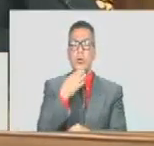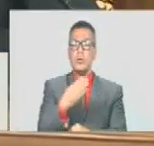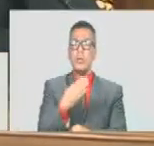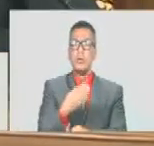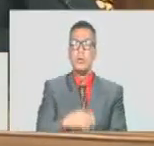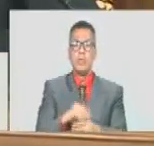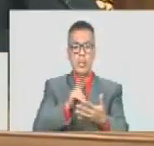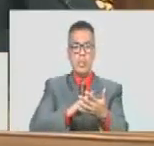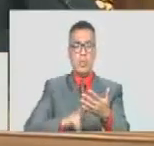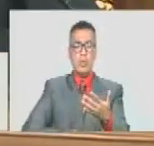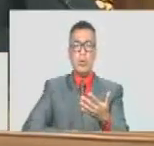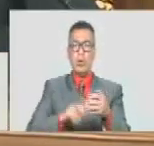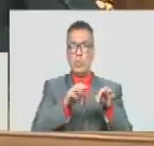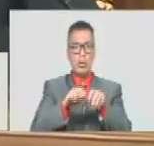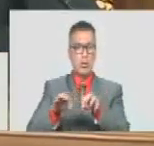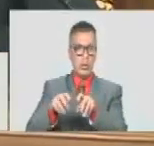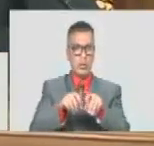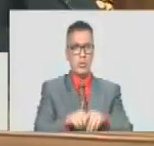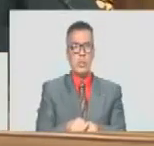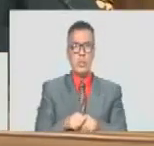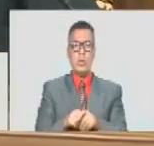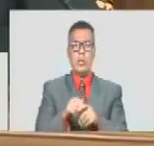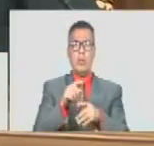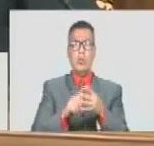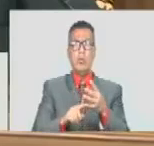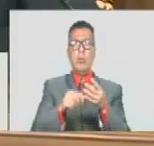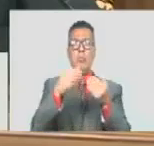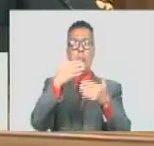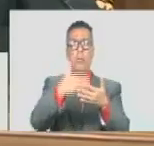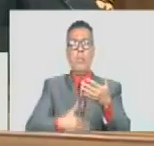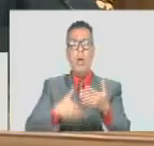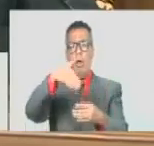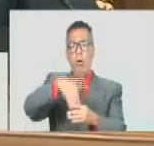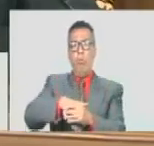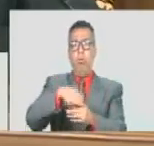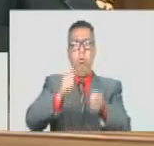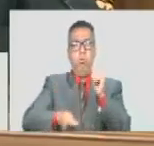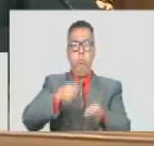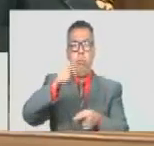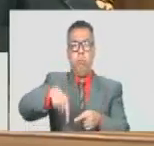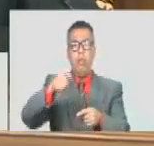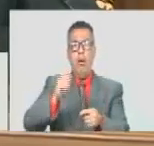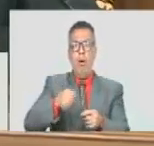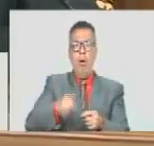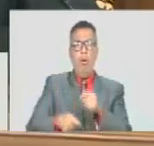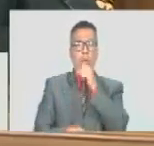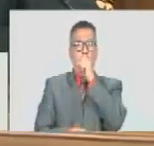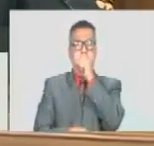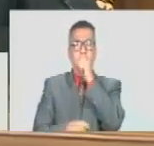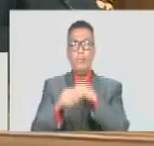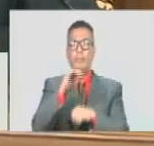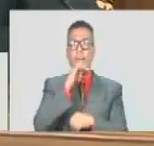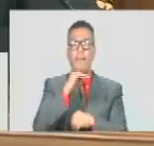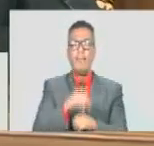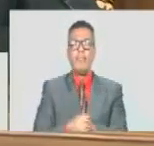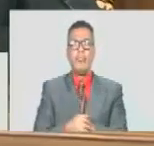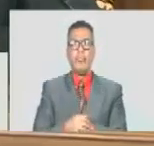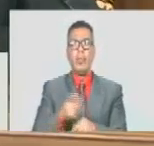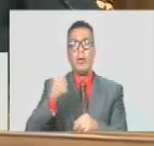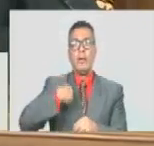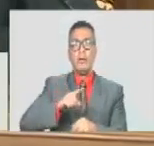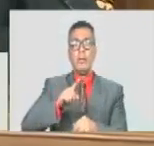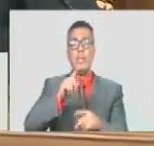la lectura a secretaría del oficio enviado por el Tribunal Supremo de Justicia, en el que informó que